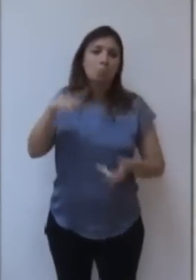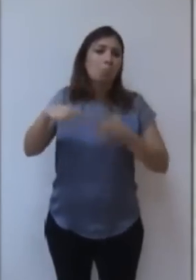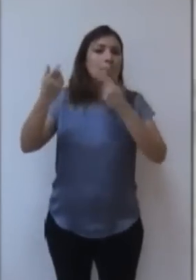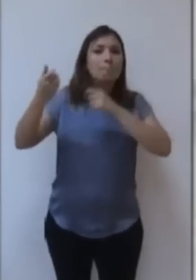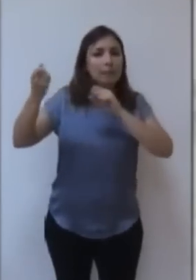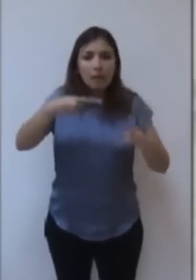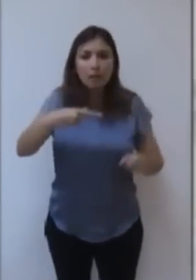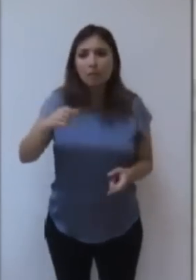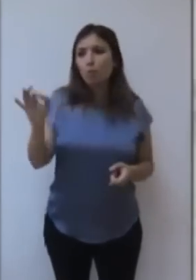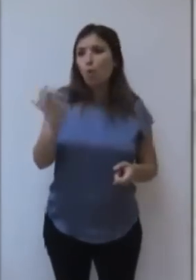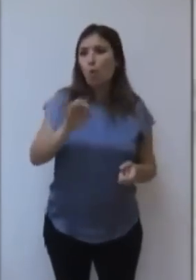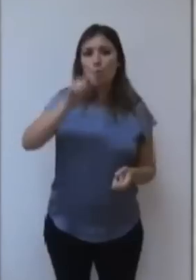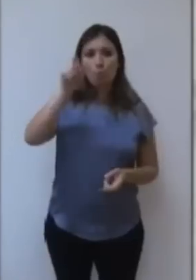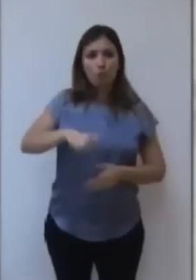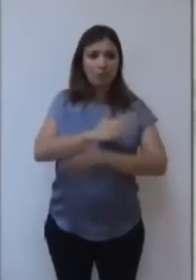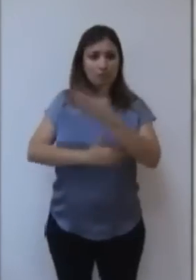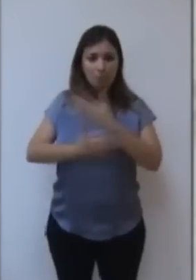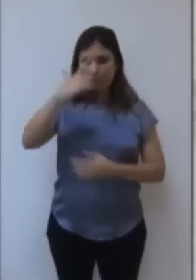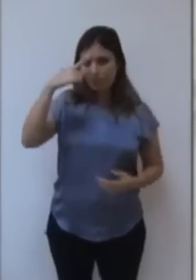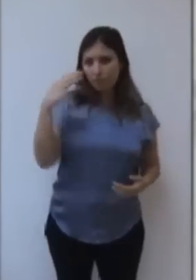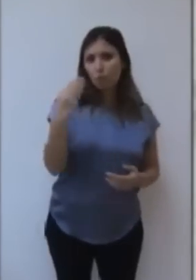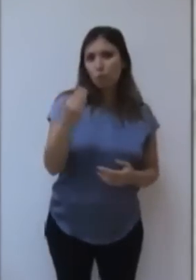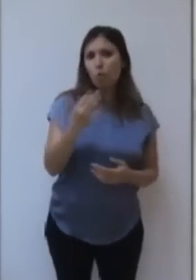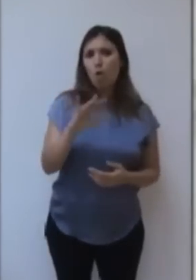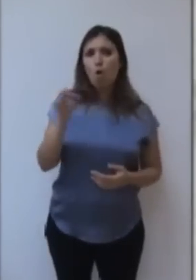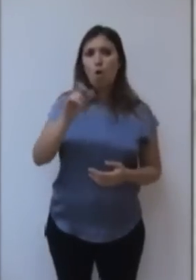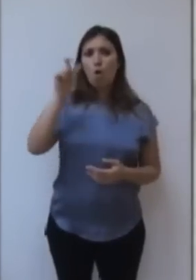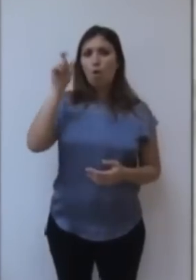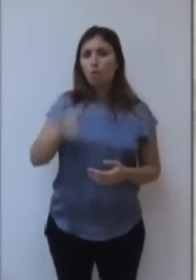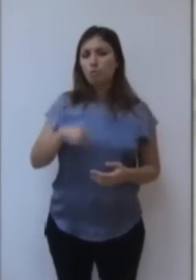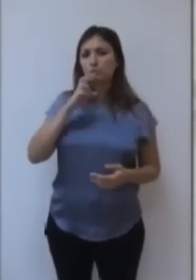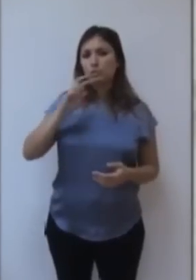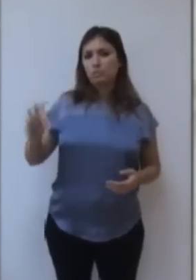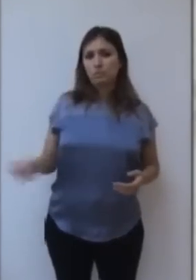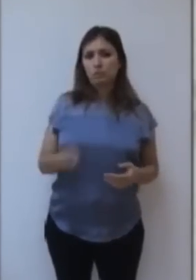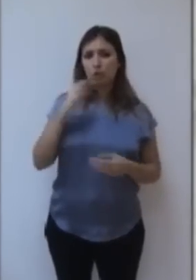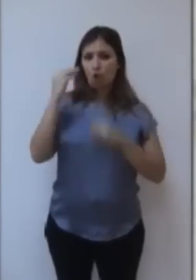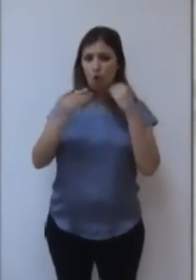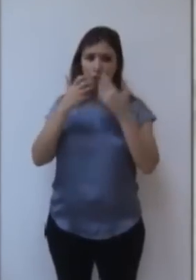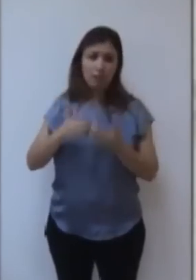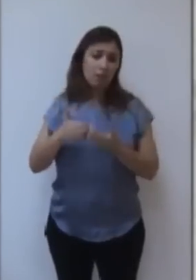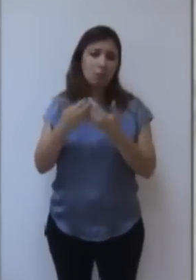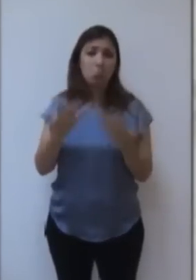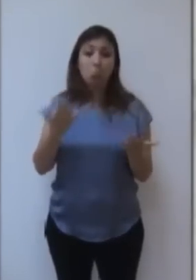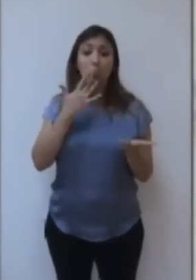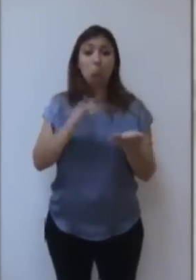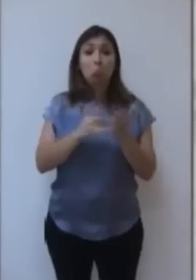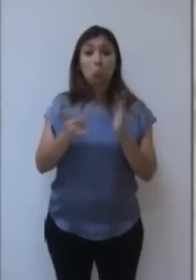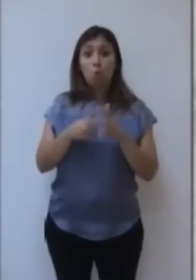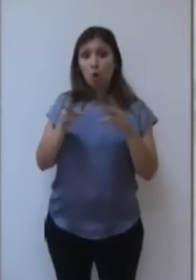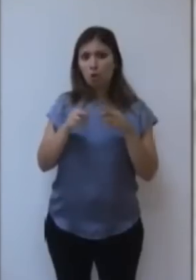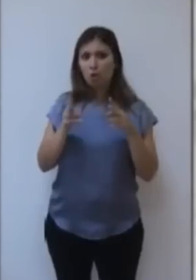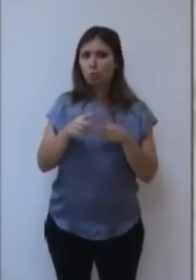inmigrante, persona con discapacidad intelectual, persona con déficit cognitivo, ¿no? Yo creo que son proyectos al menos